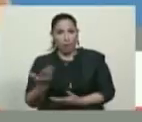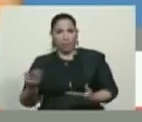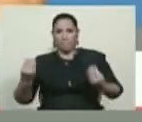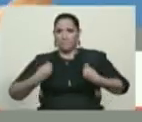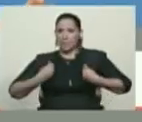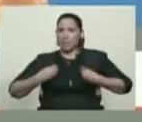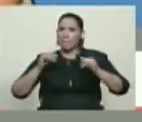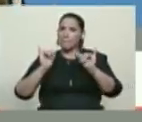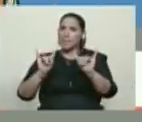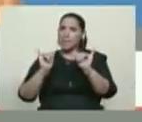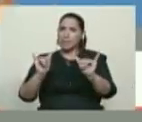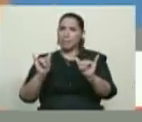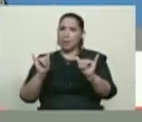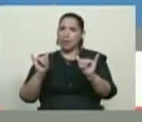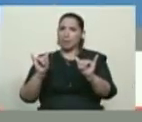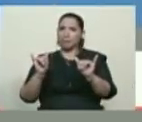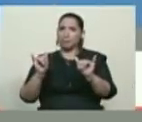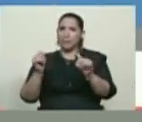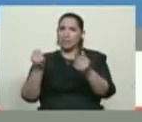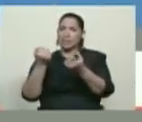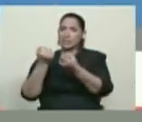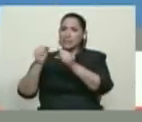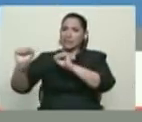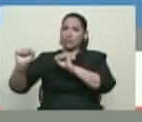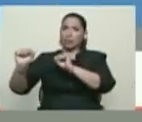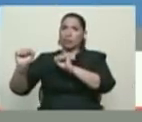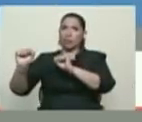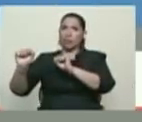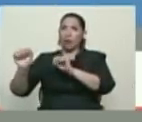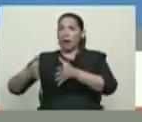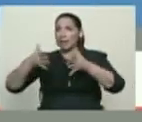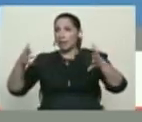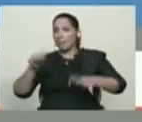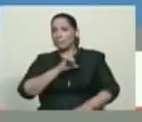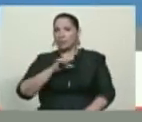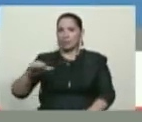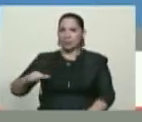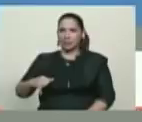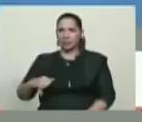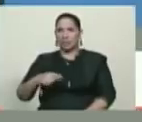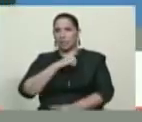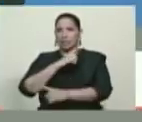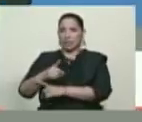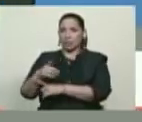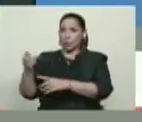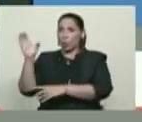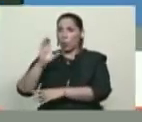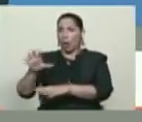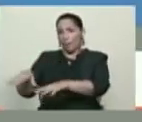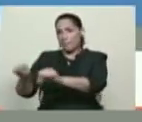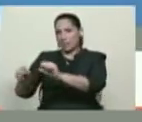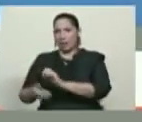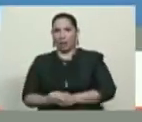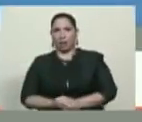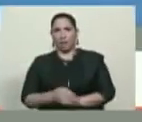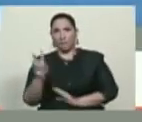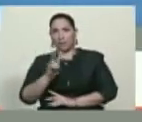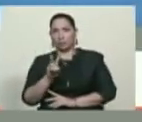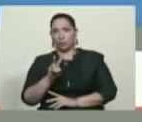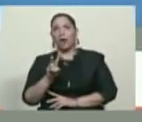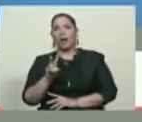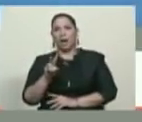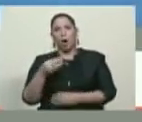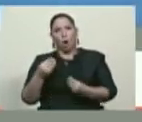Venezuela. Se evitó la gran privatización neoliberal, la gran dictadura del capital se evitó en Venezuela con la